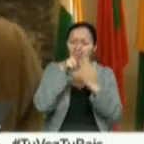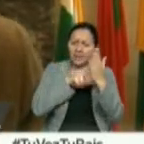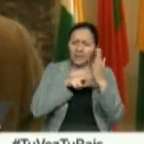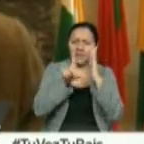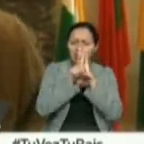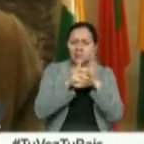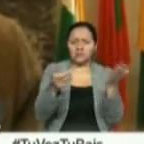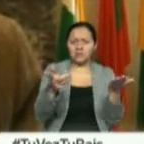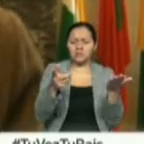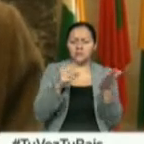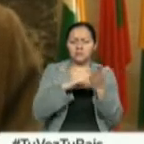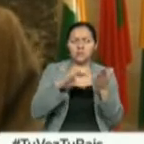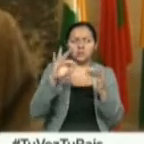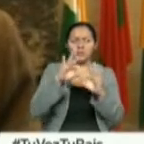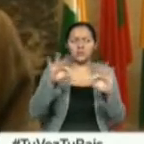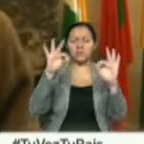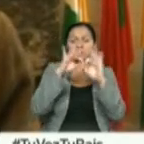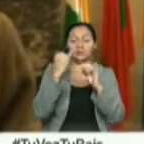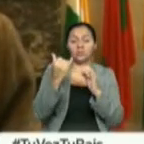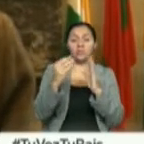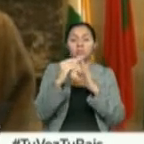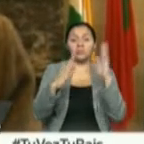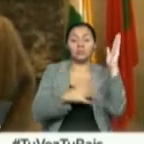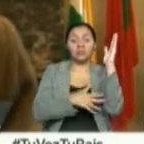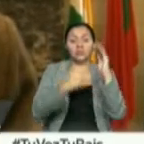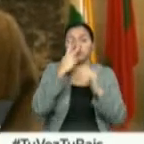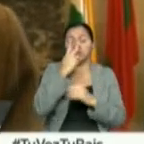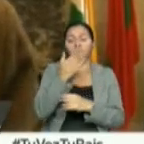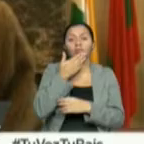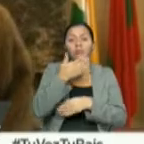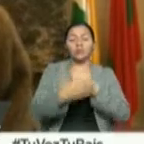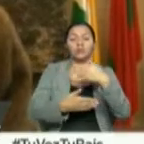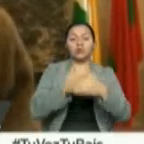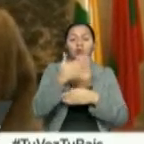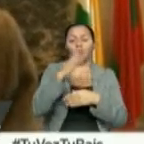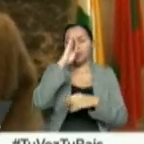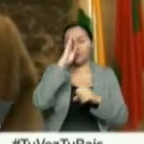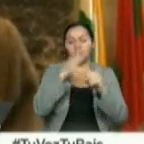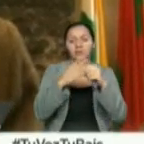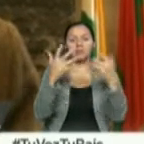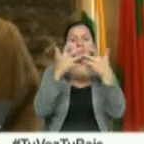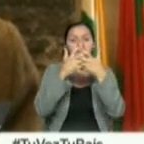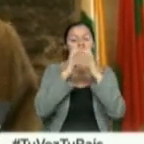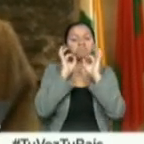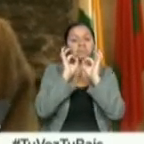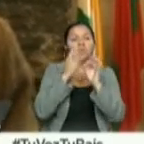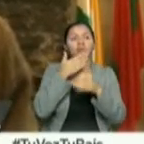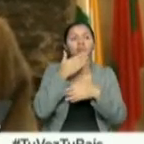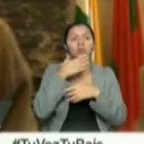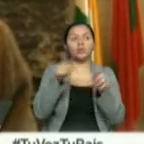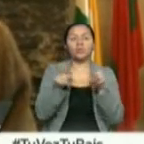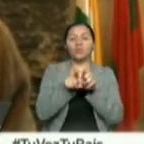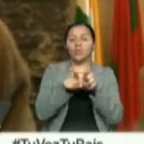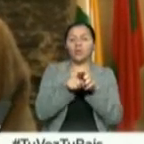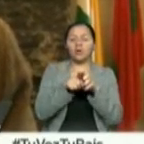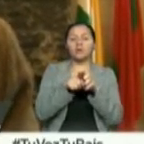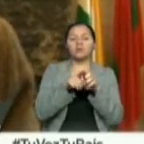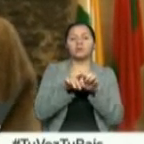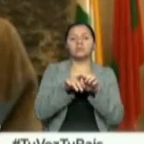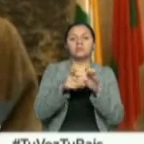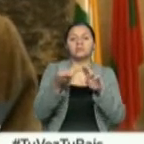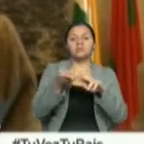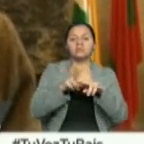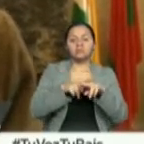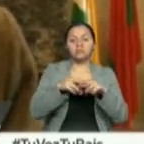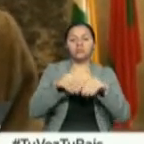ley esta es un proyecto de objetivos muy claros y esos objetivos están vinculados y combatir la especulación del suelo